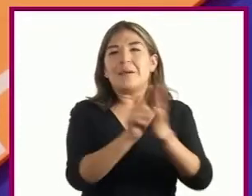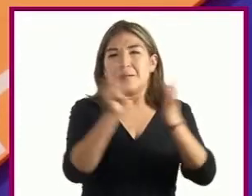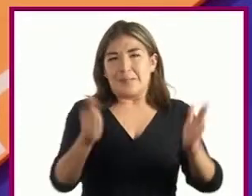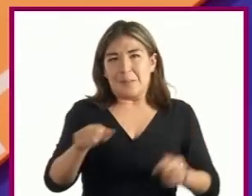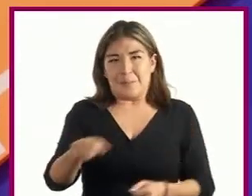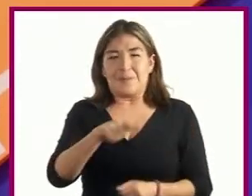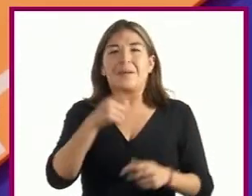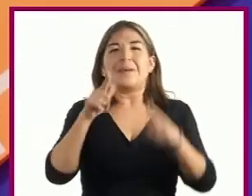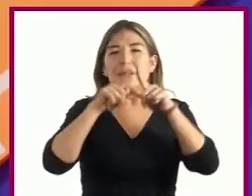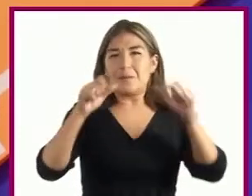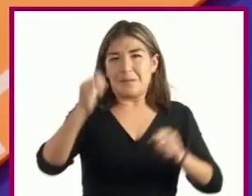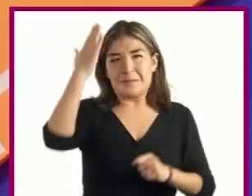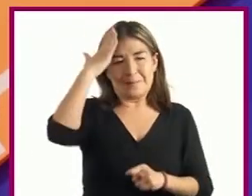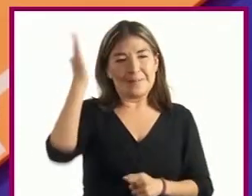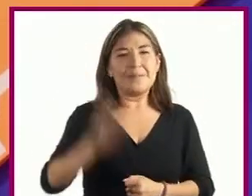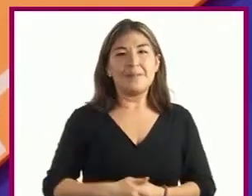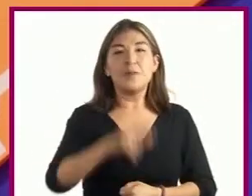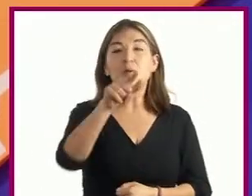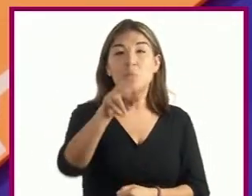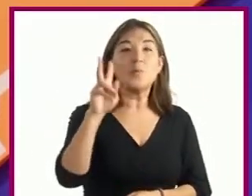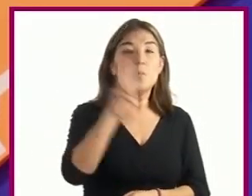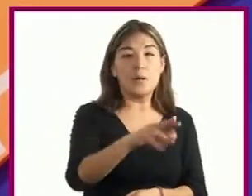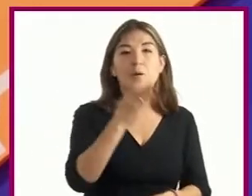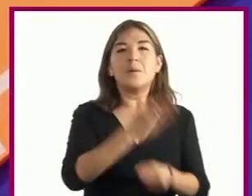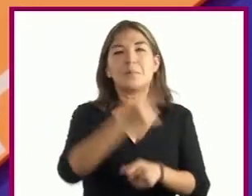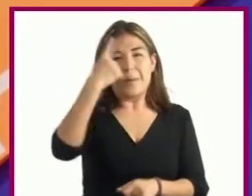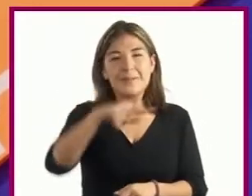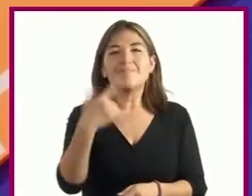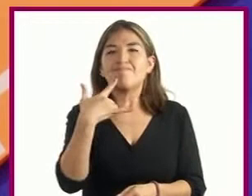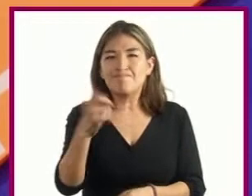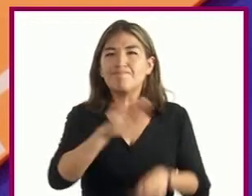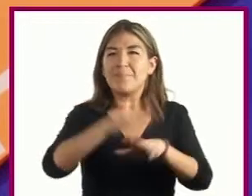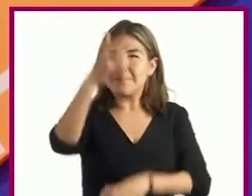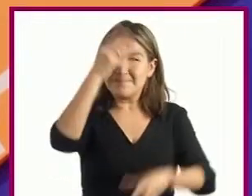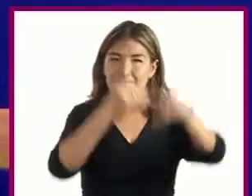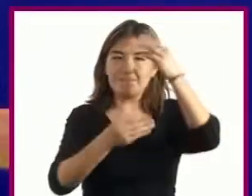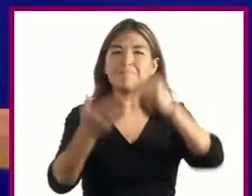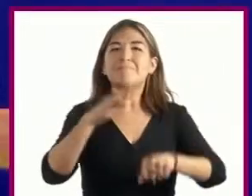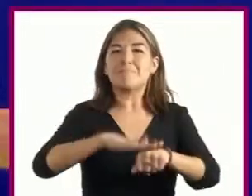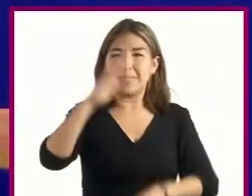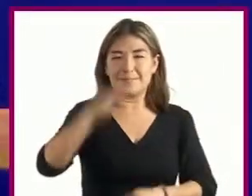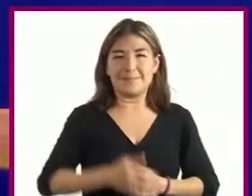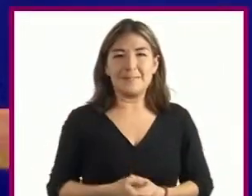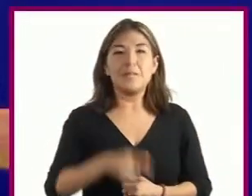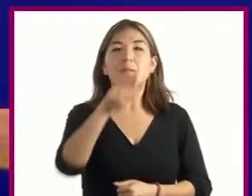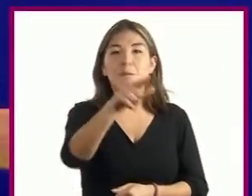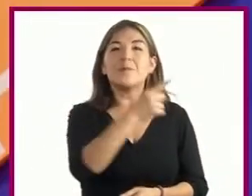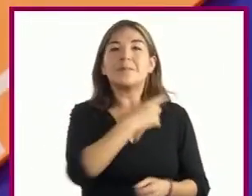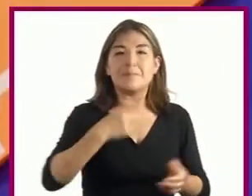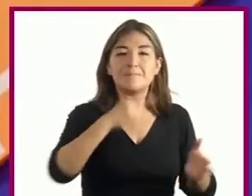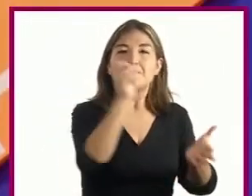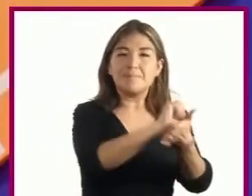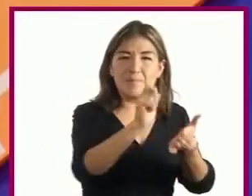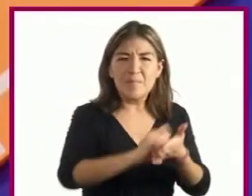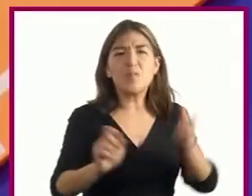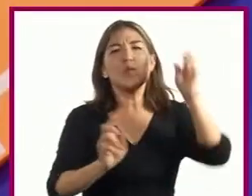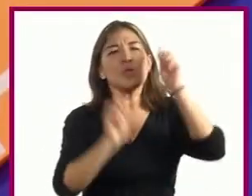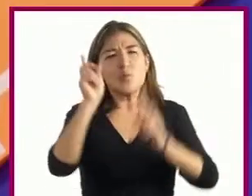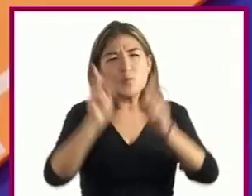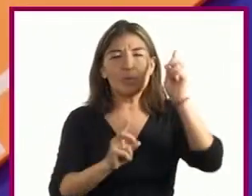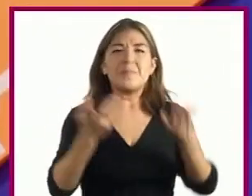de texto. Recuerden que todo lo que vean es para reforzar su conocimiento, así que les recomiendo llevar un registro de las